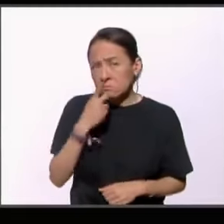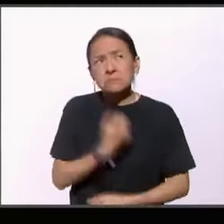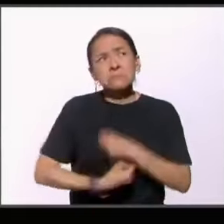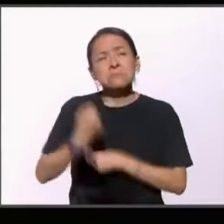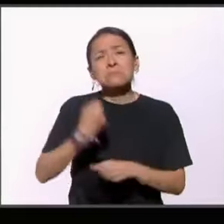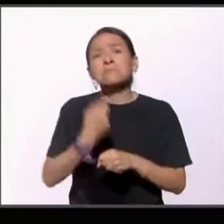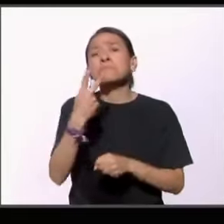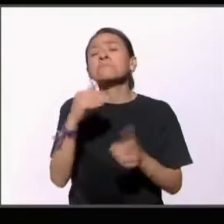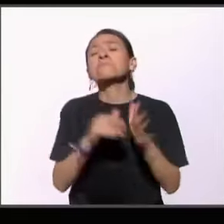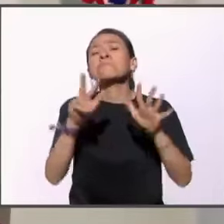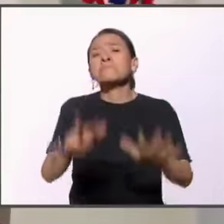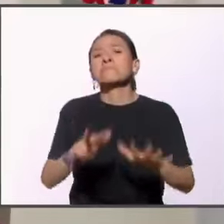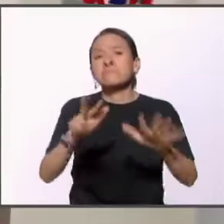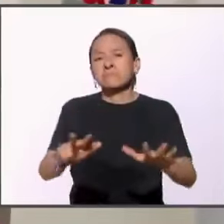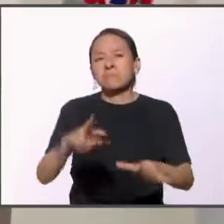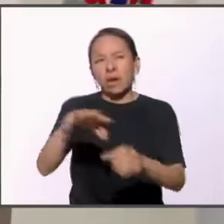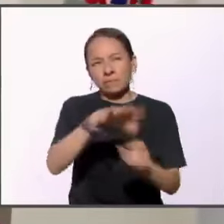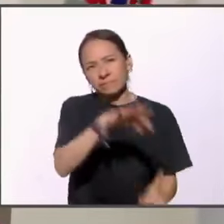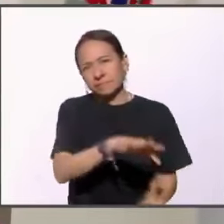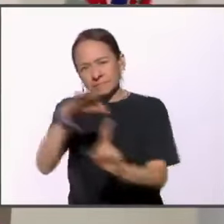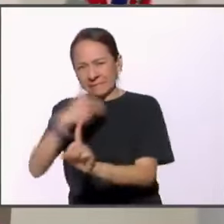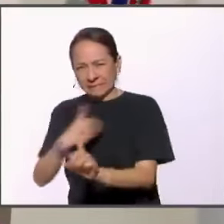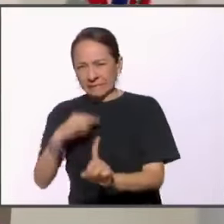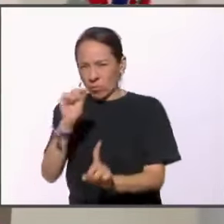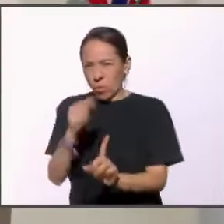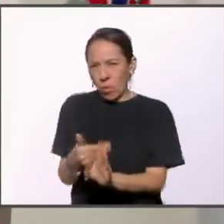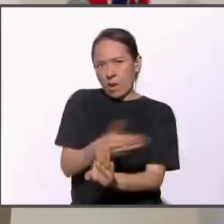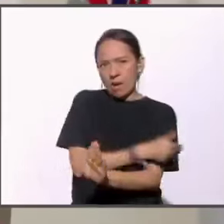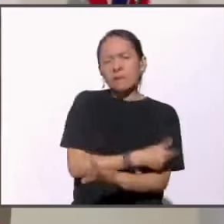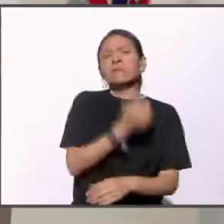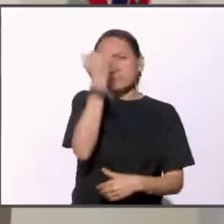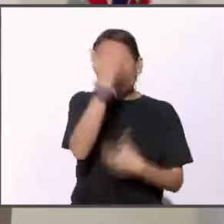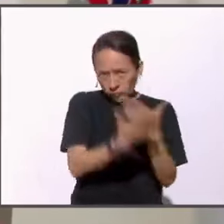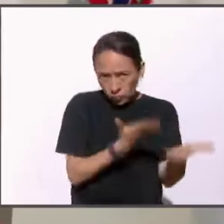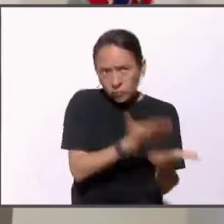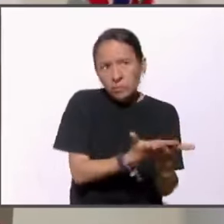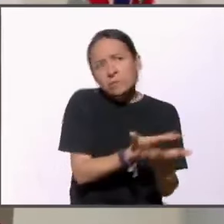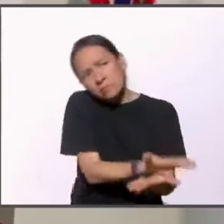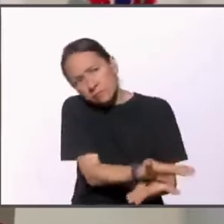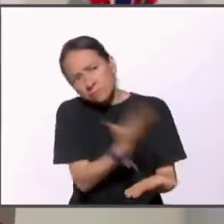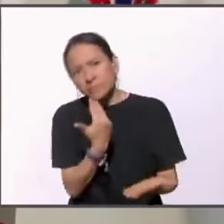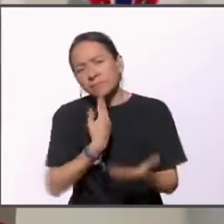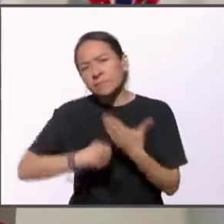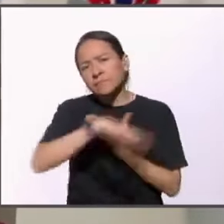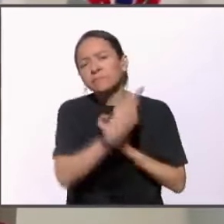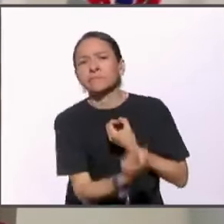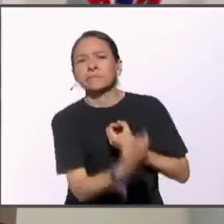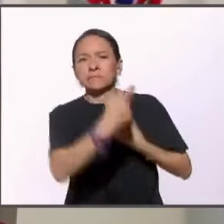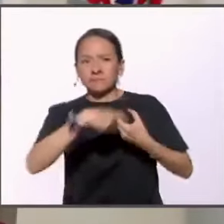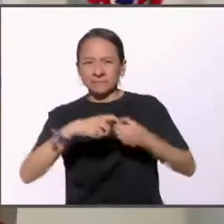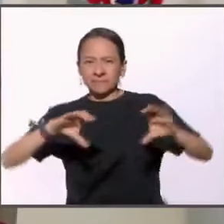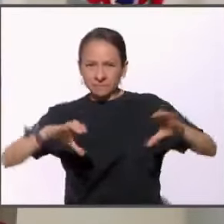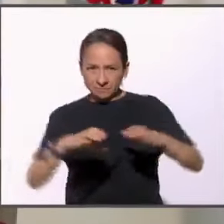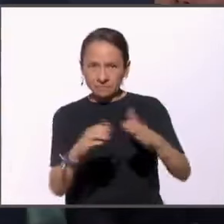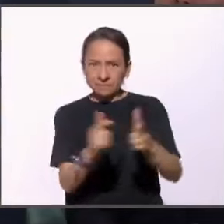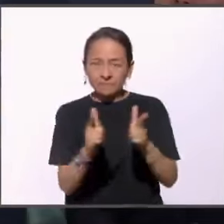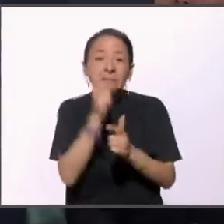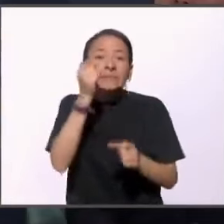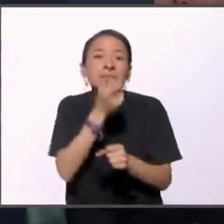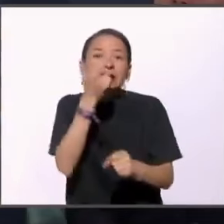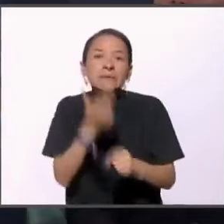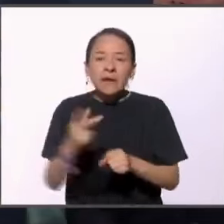2018, previo a la elección presidencial, propuso a Sheinbaum que se integrara al gabinete federal como secretaria de Gobernación. Sería